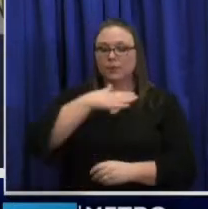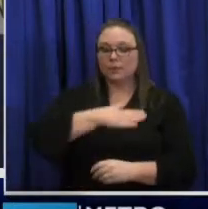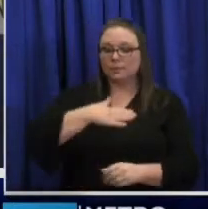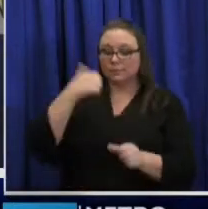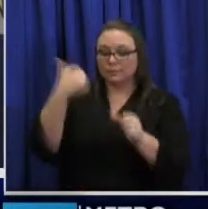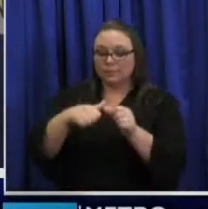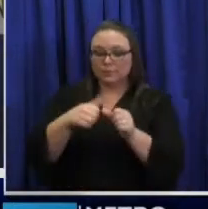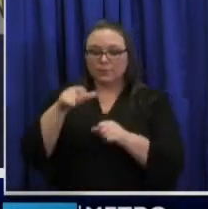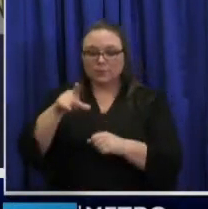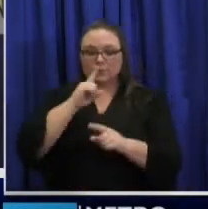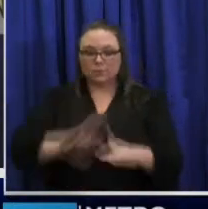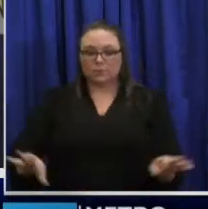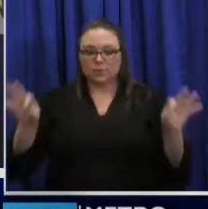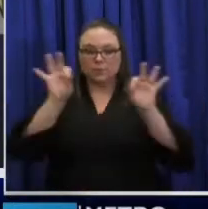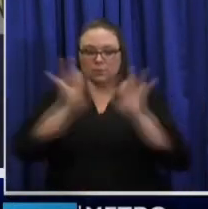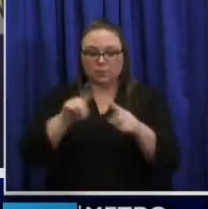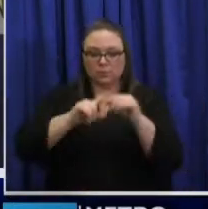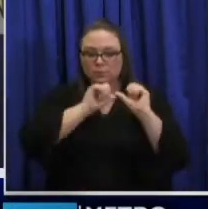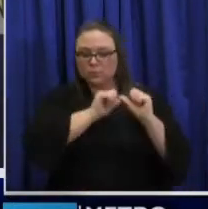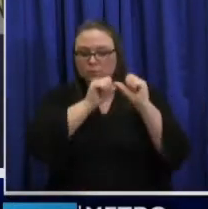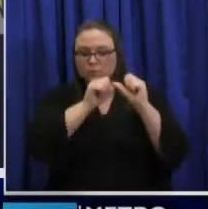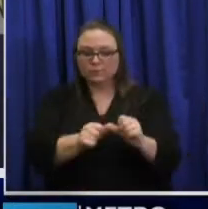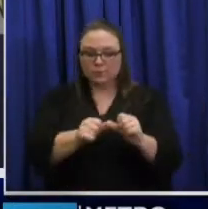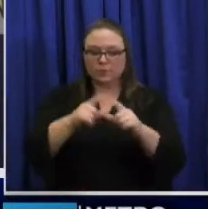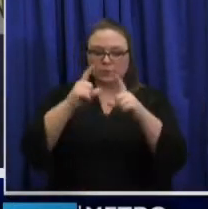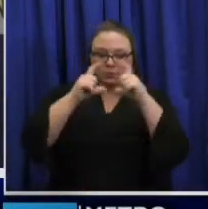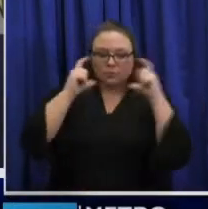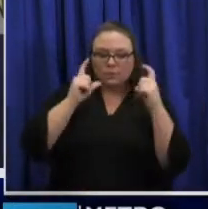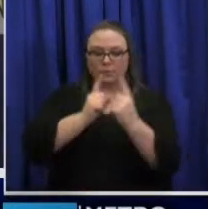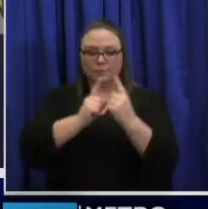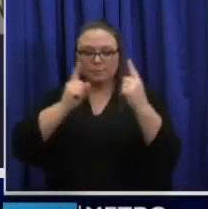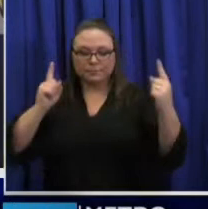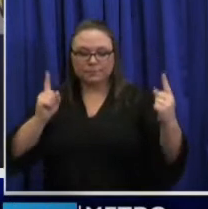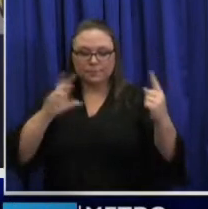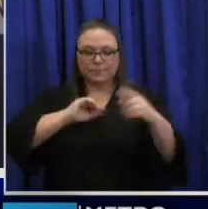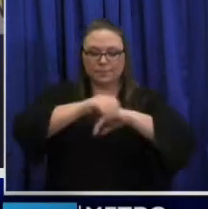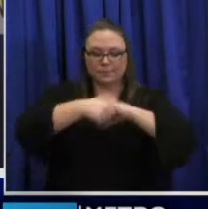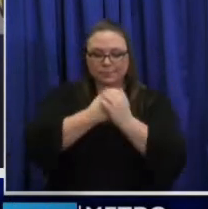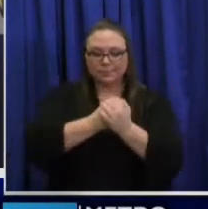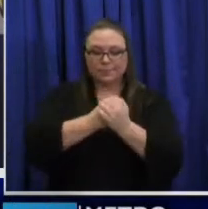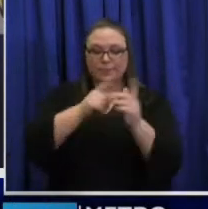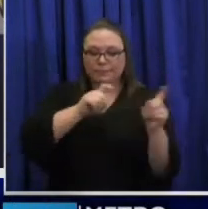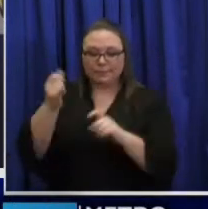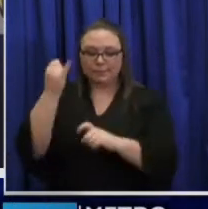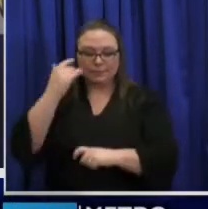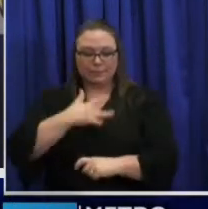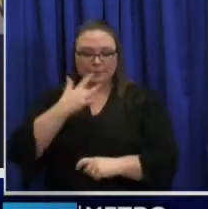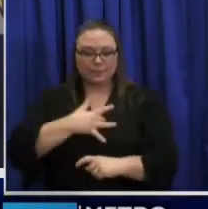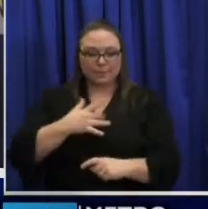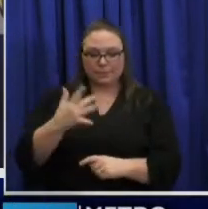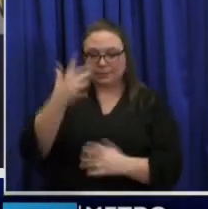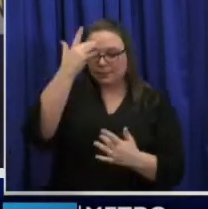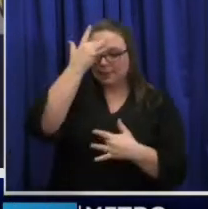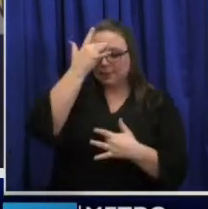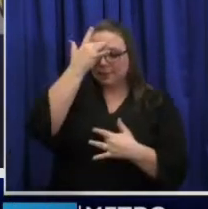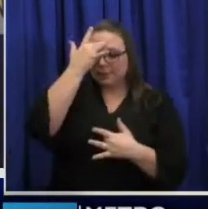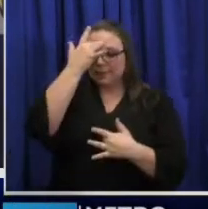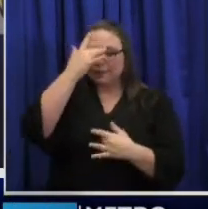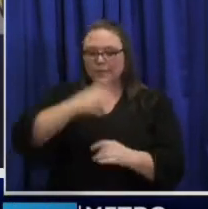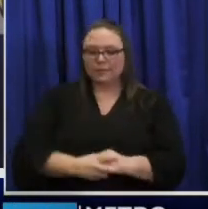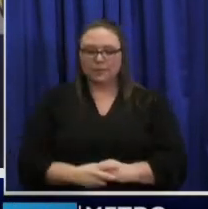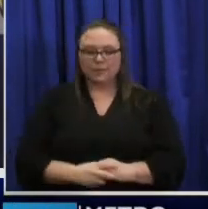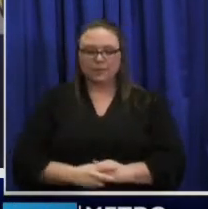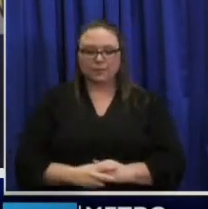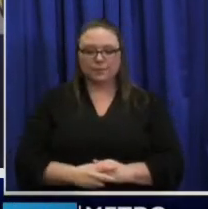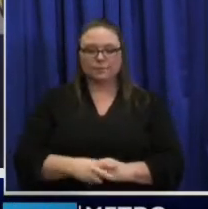español. Por favor, recuerde que es muy importante seguir utilizando el tapabocas, practicar el distanciamiento social, lavarse